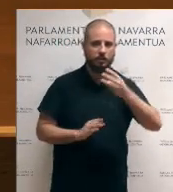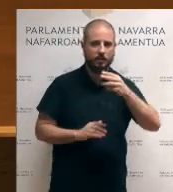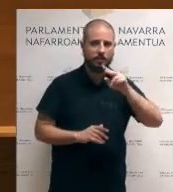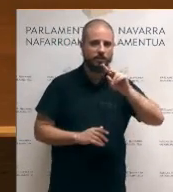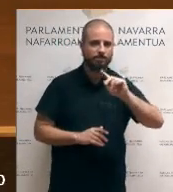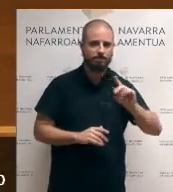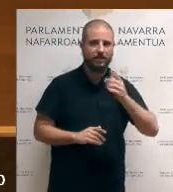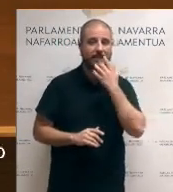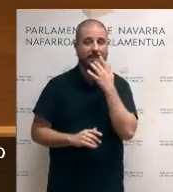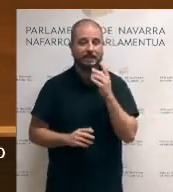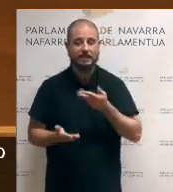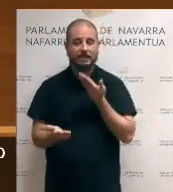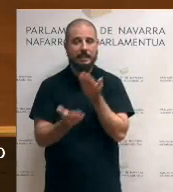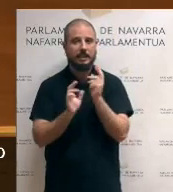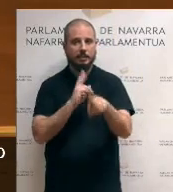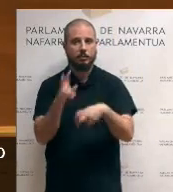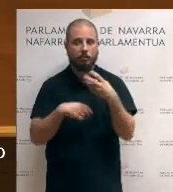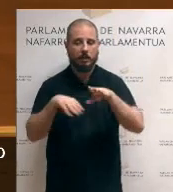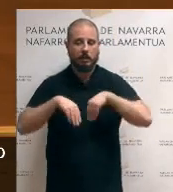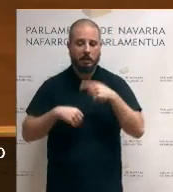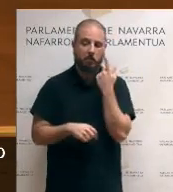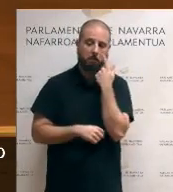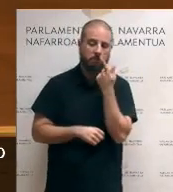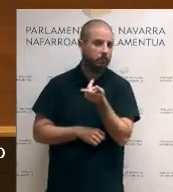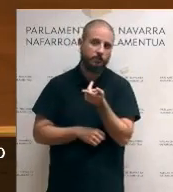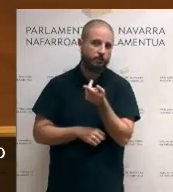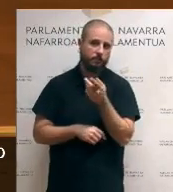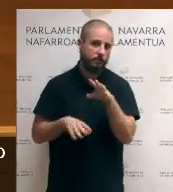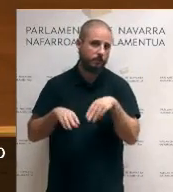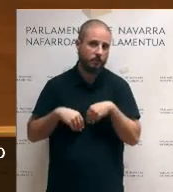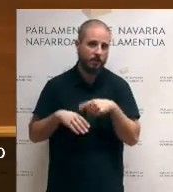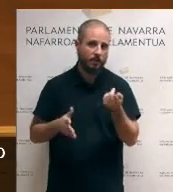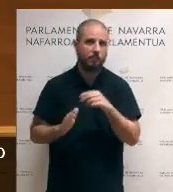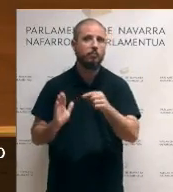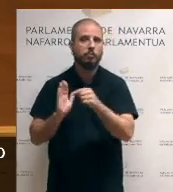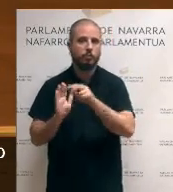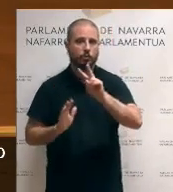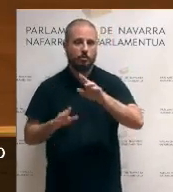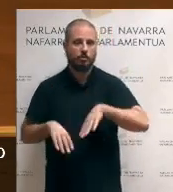si se acepta nuestra enmienda, que ya hemos visto que no se acepta, nos abstendremos en el punto 2. Muchas gracias.